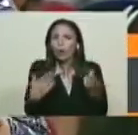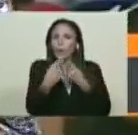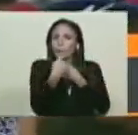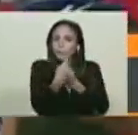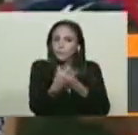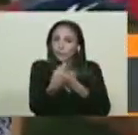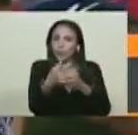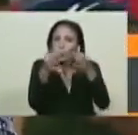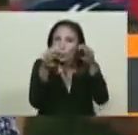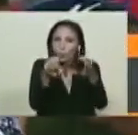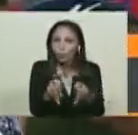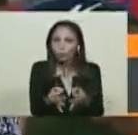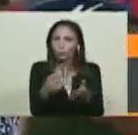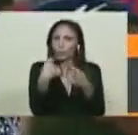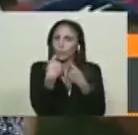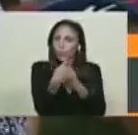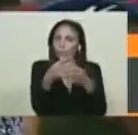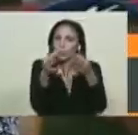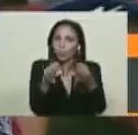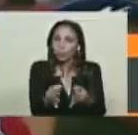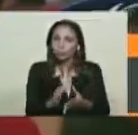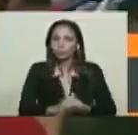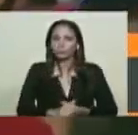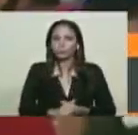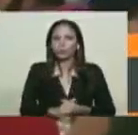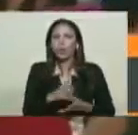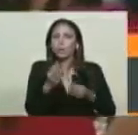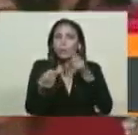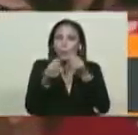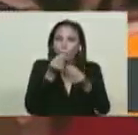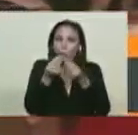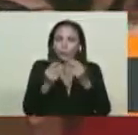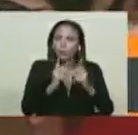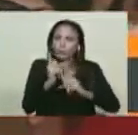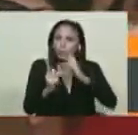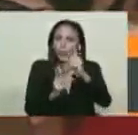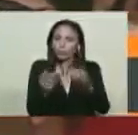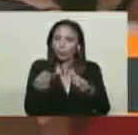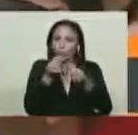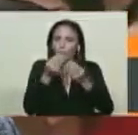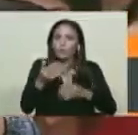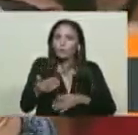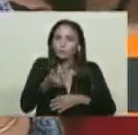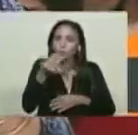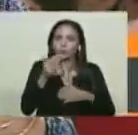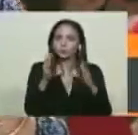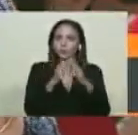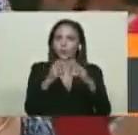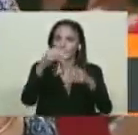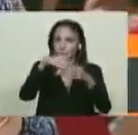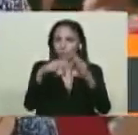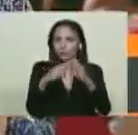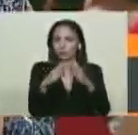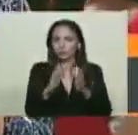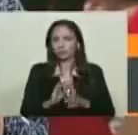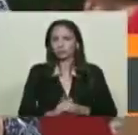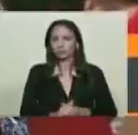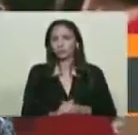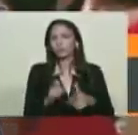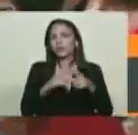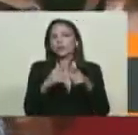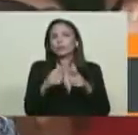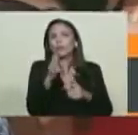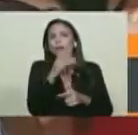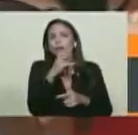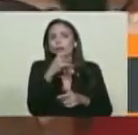que se ha de colocar para los artículos y productos que se prioricen. Así es. Entonces ahí no hay